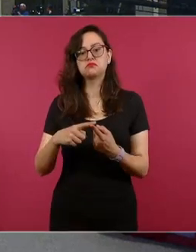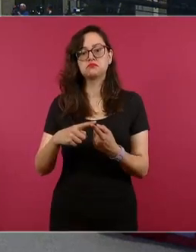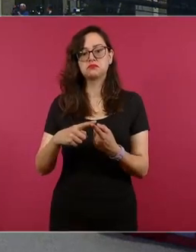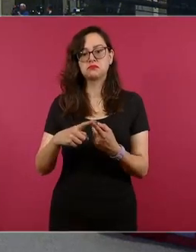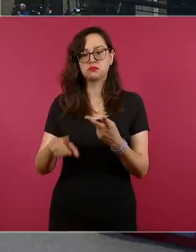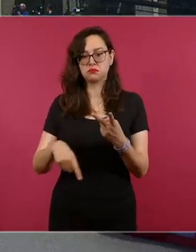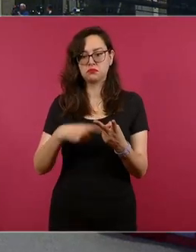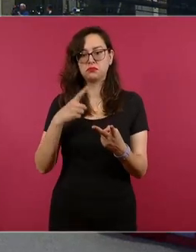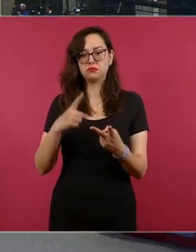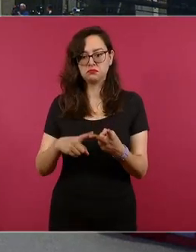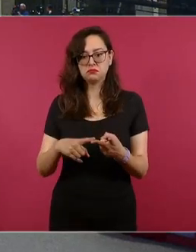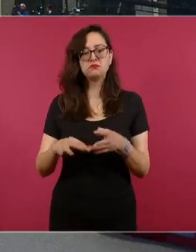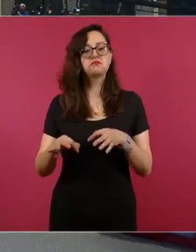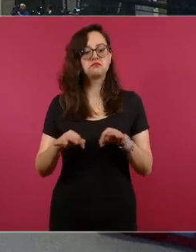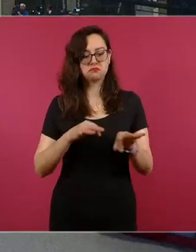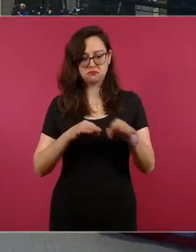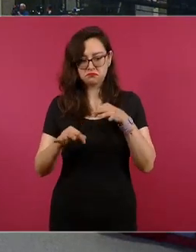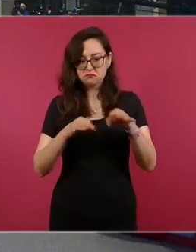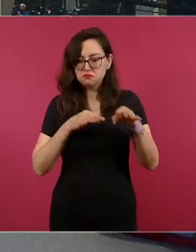la que produce,